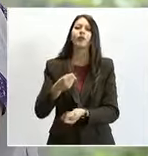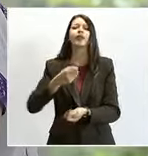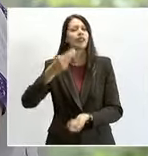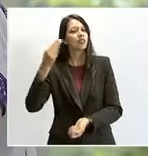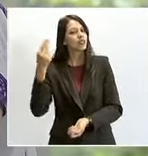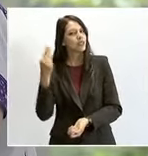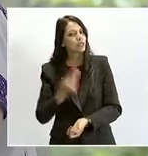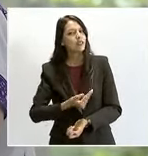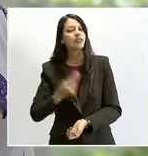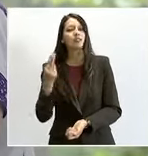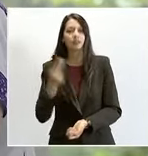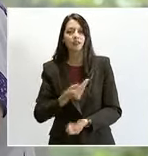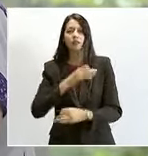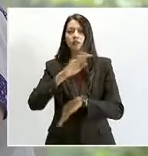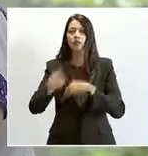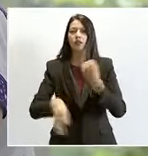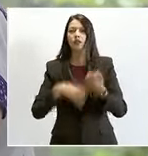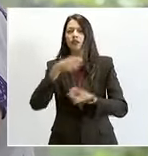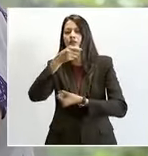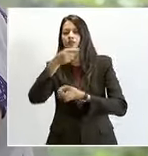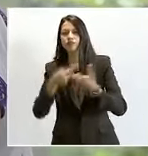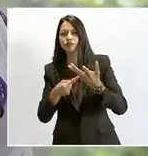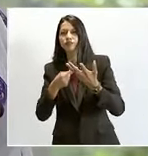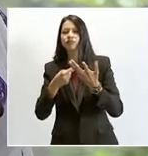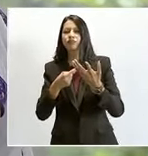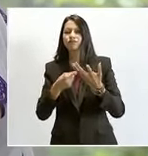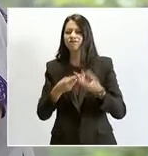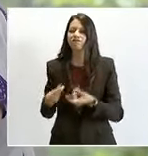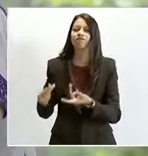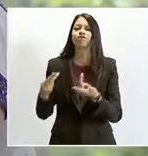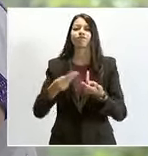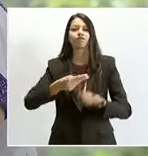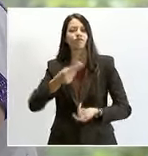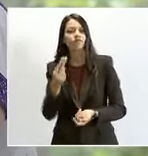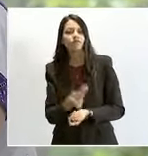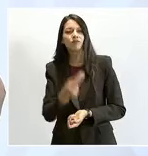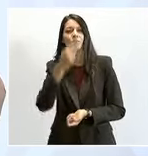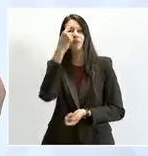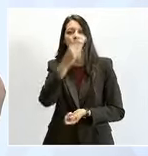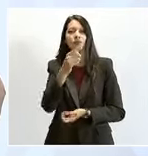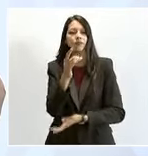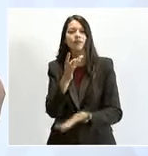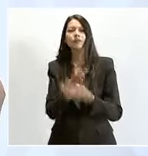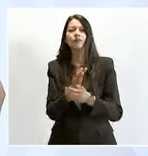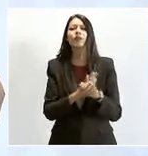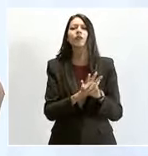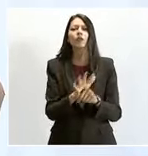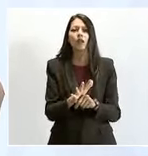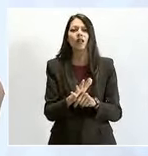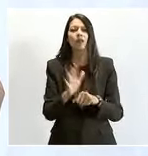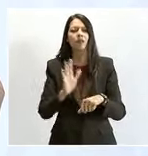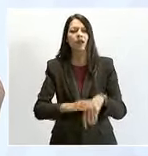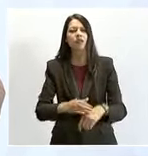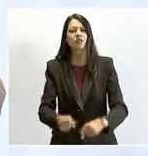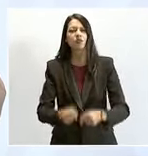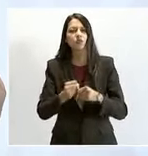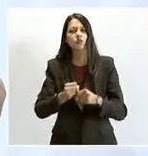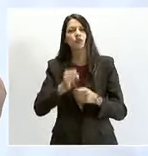y todas las acciones también necesarias para no solo reforzar sino diría